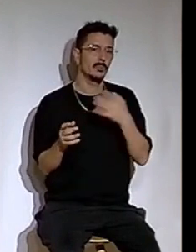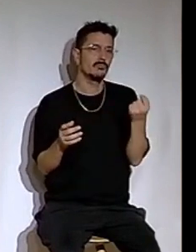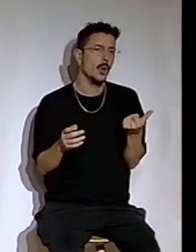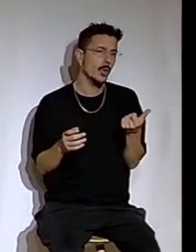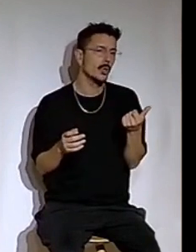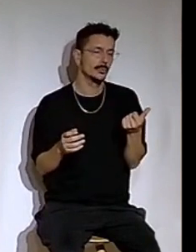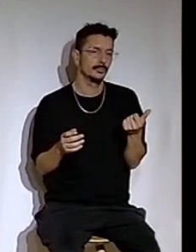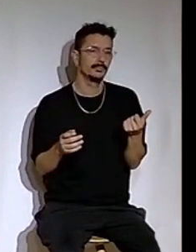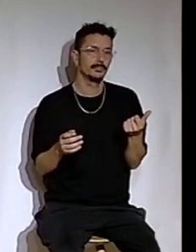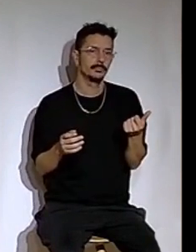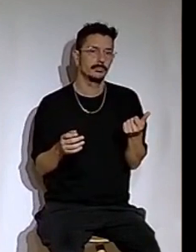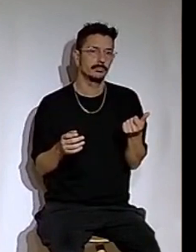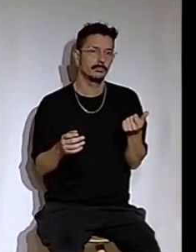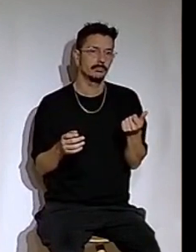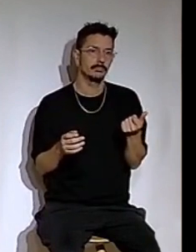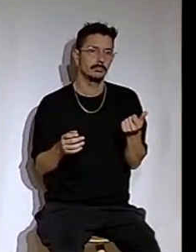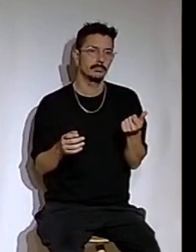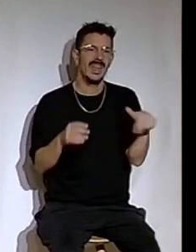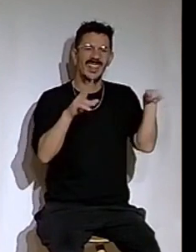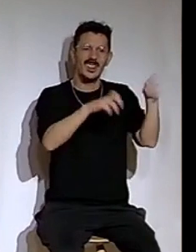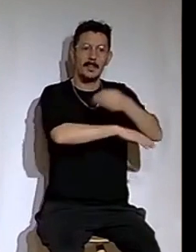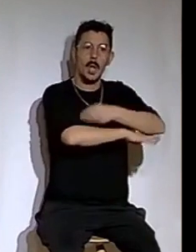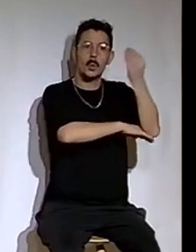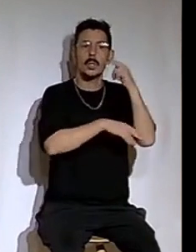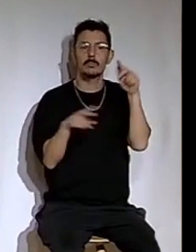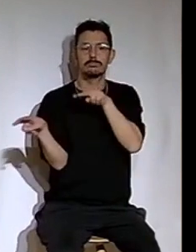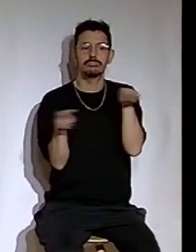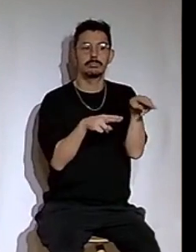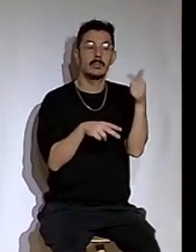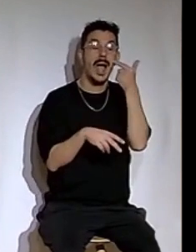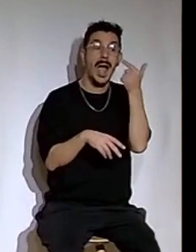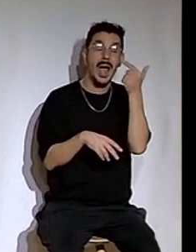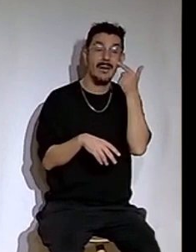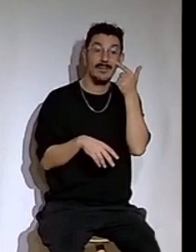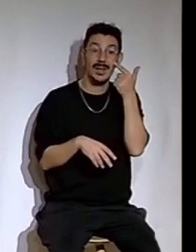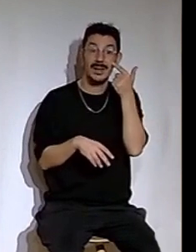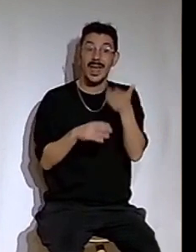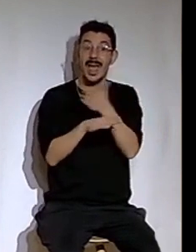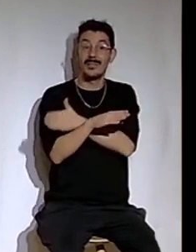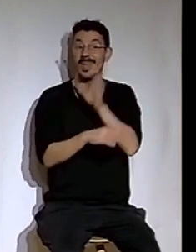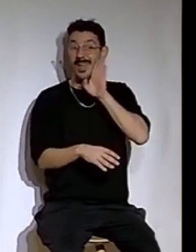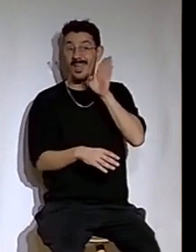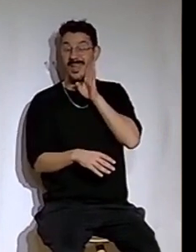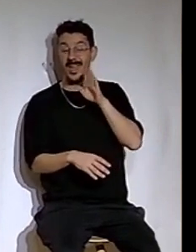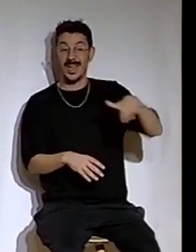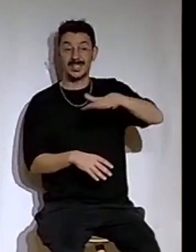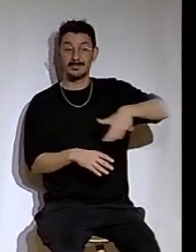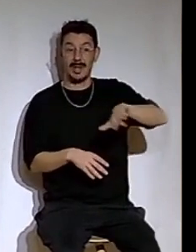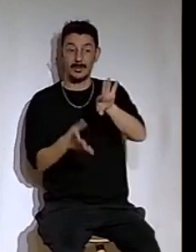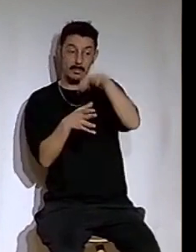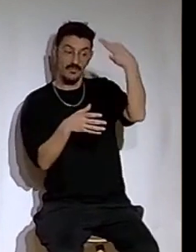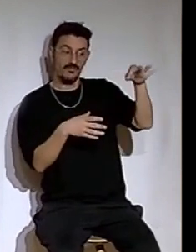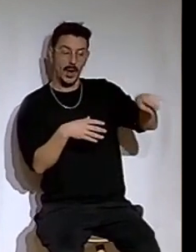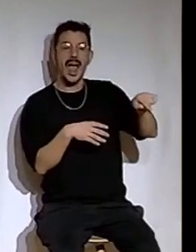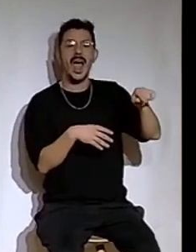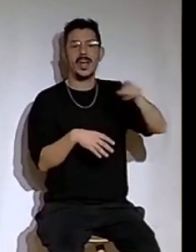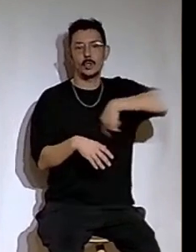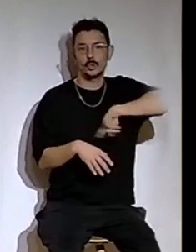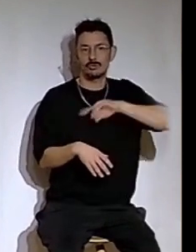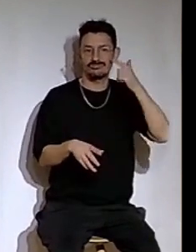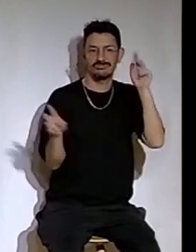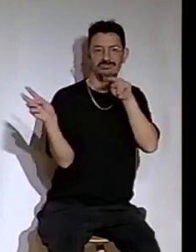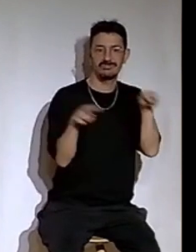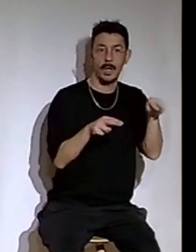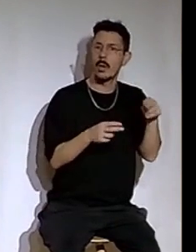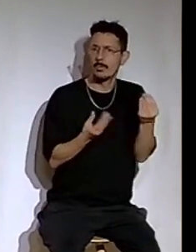forma o sea visibilizarlo Quiz apropiándonos de Estos espacios que nos han sido arrebatados de los que muchos hemos formado y